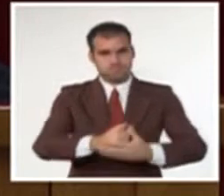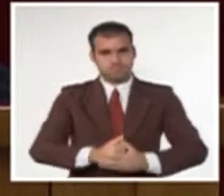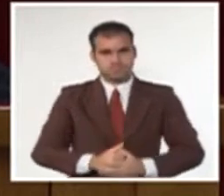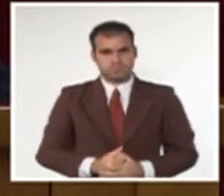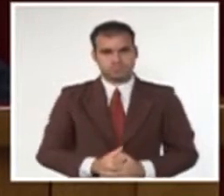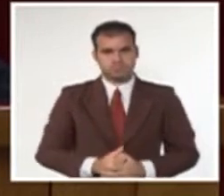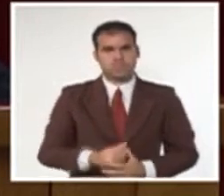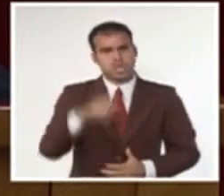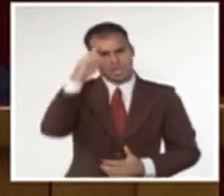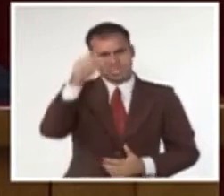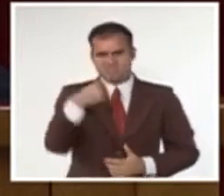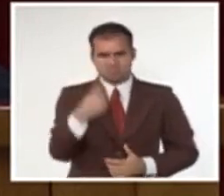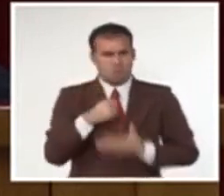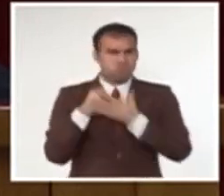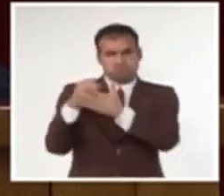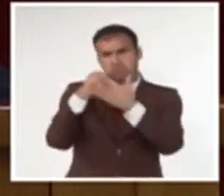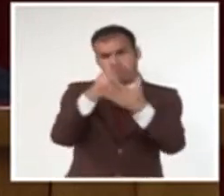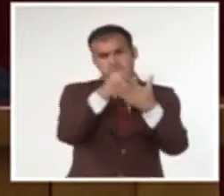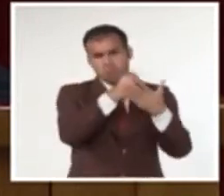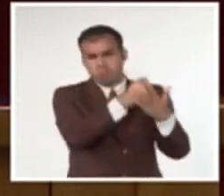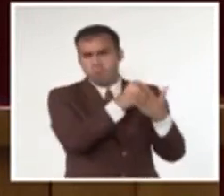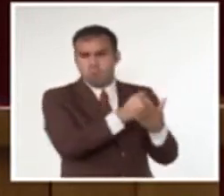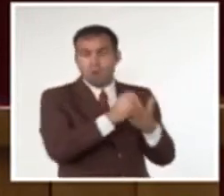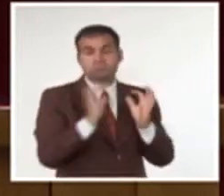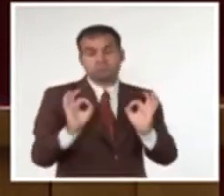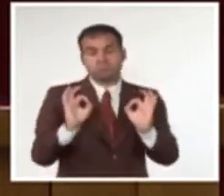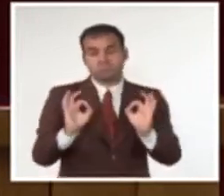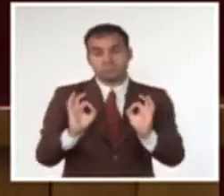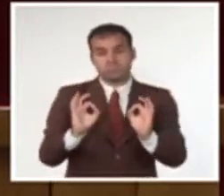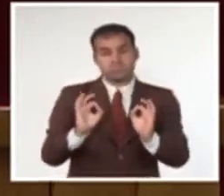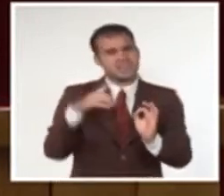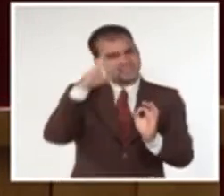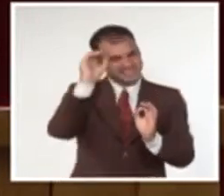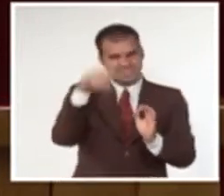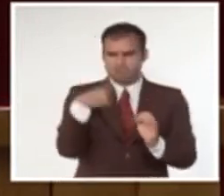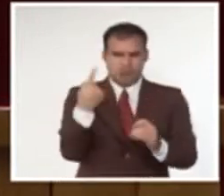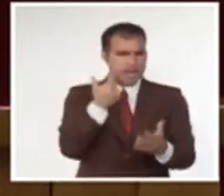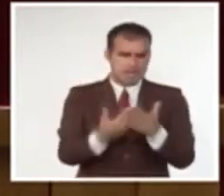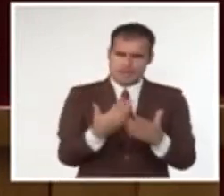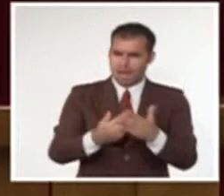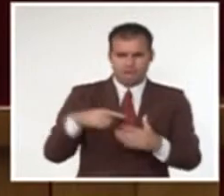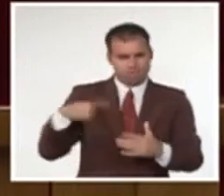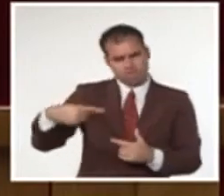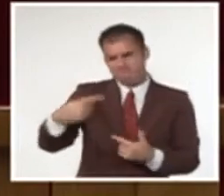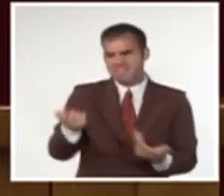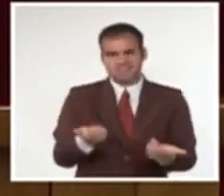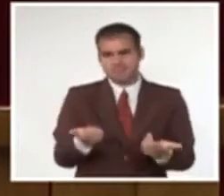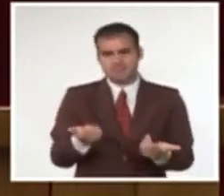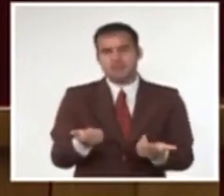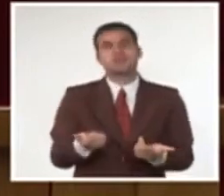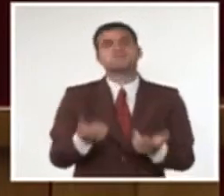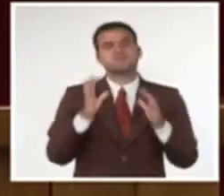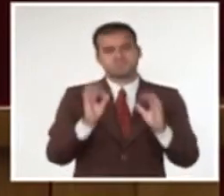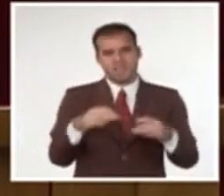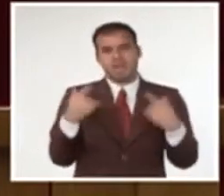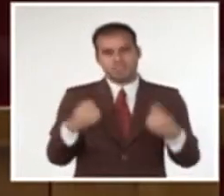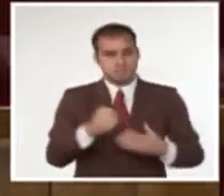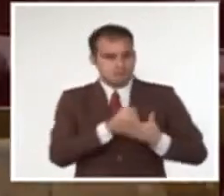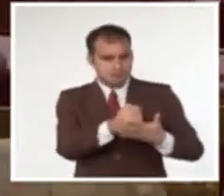amistad y solidaridad, y sabe, porque lo prueba todos los días, que solo el amor engendra la